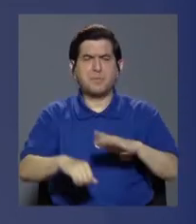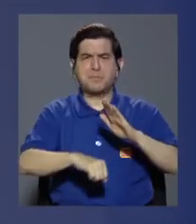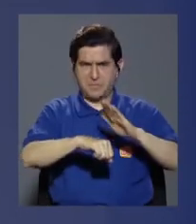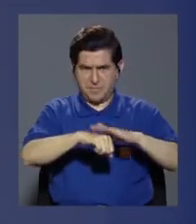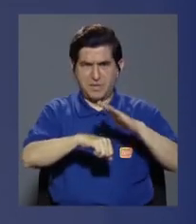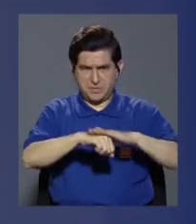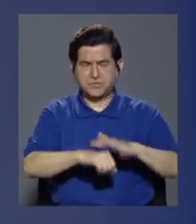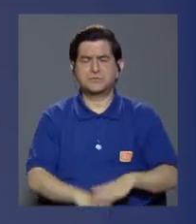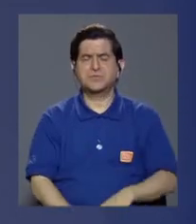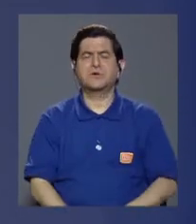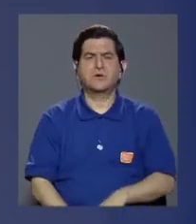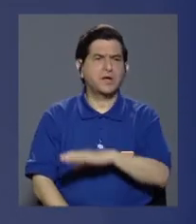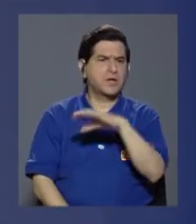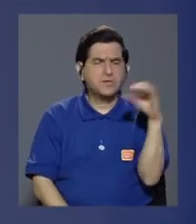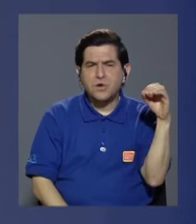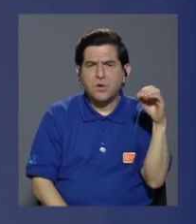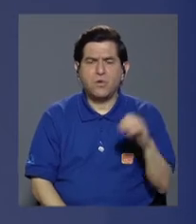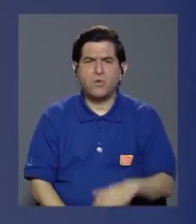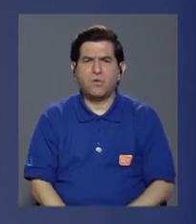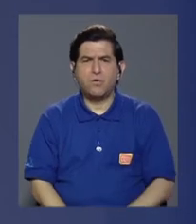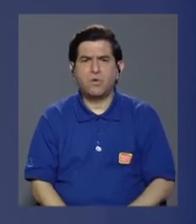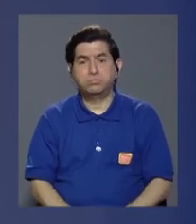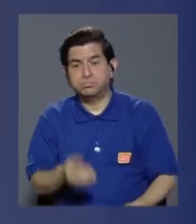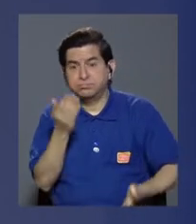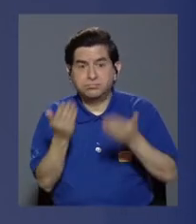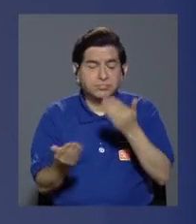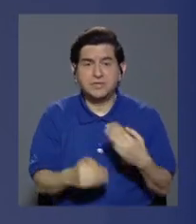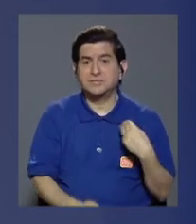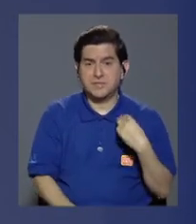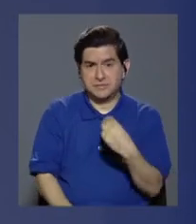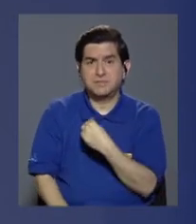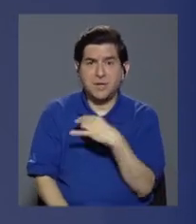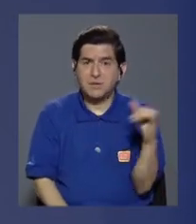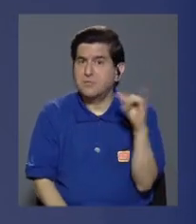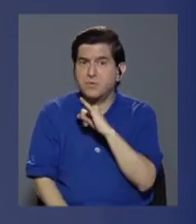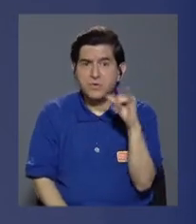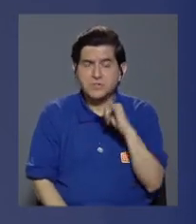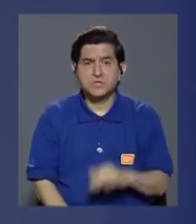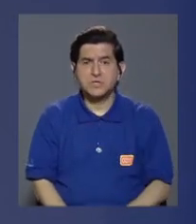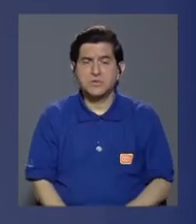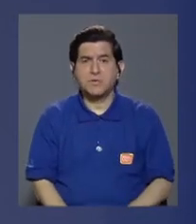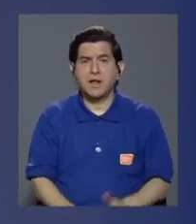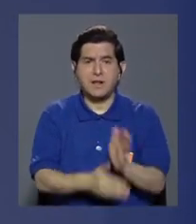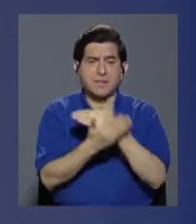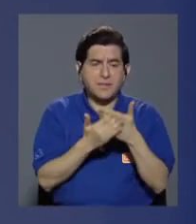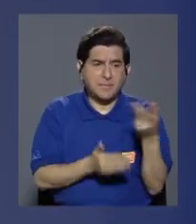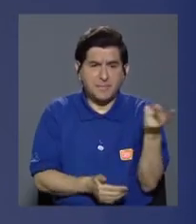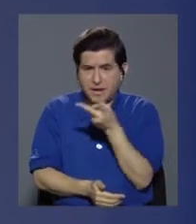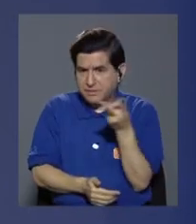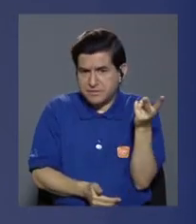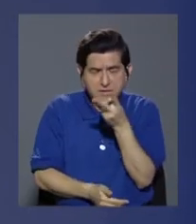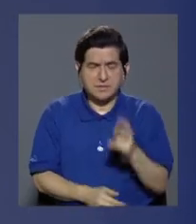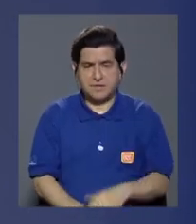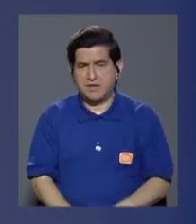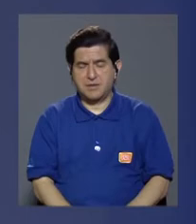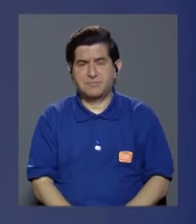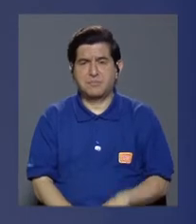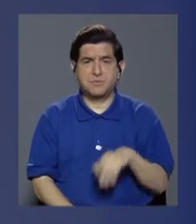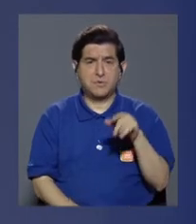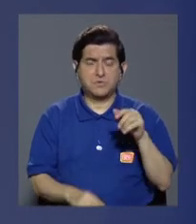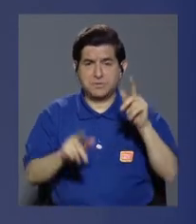o están también compuestas por las contrapartes que en este caso